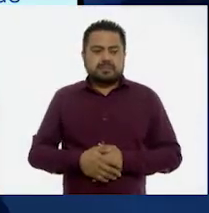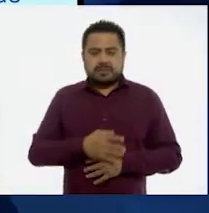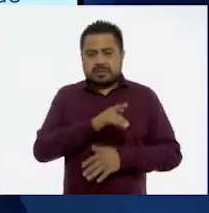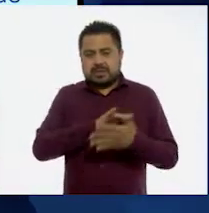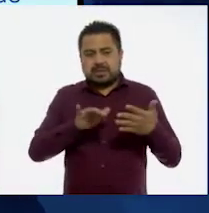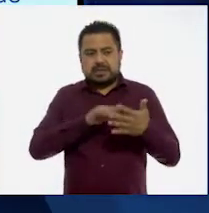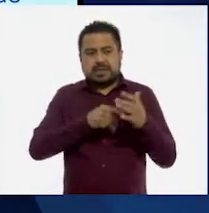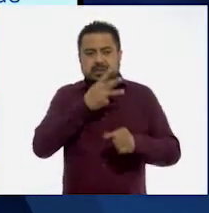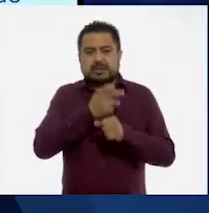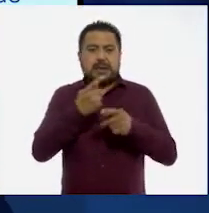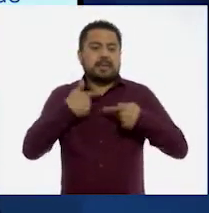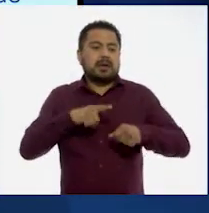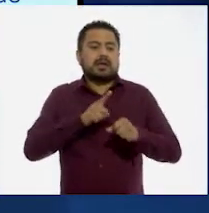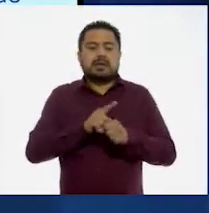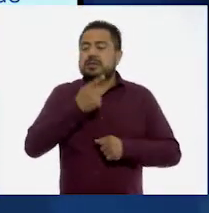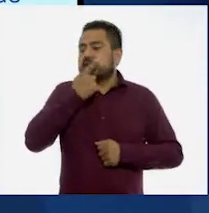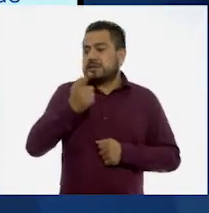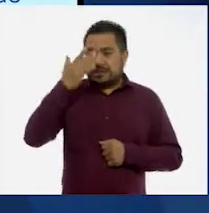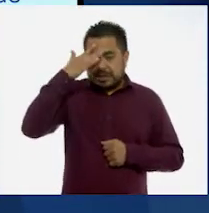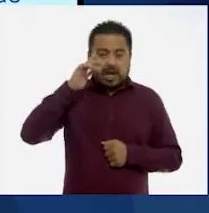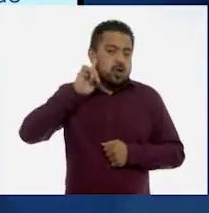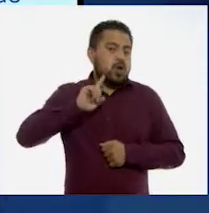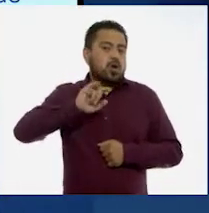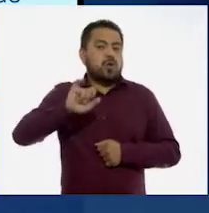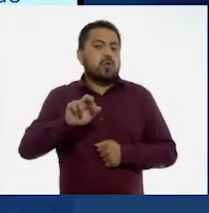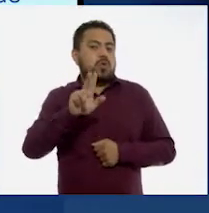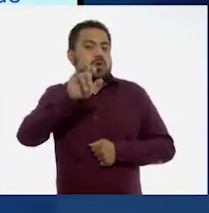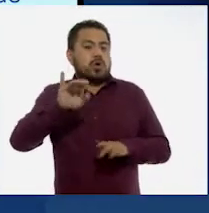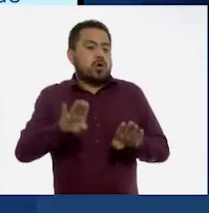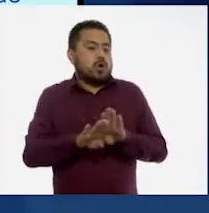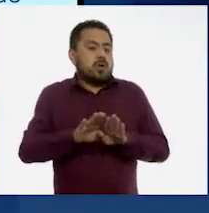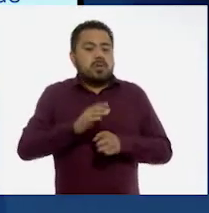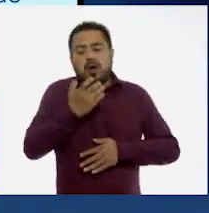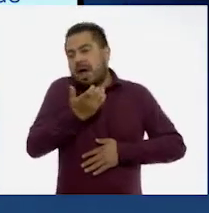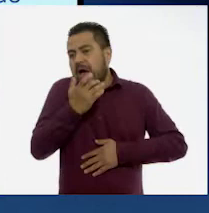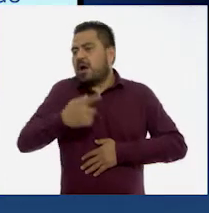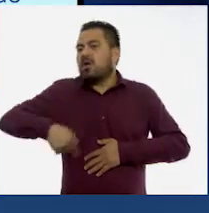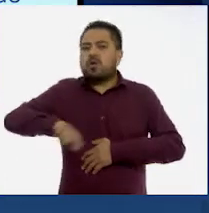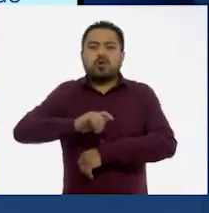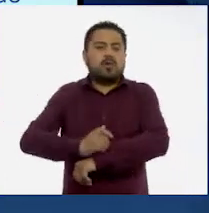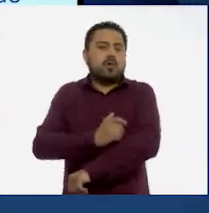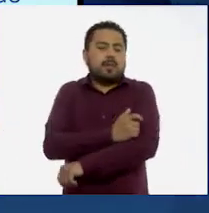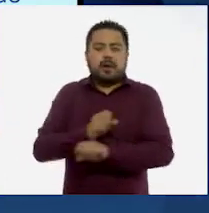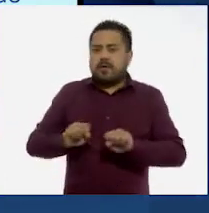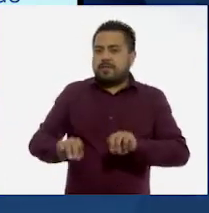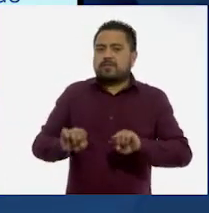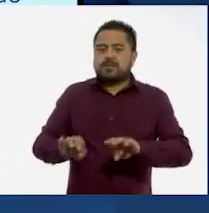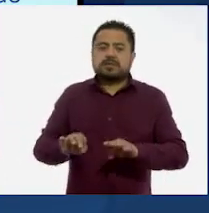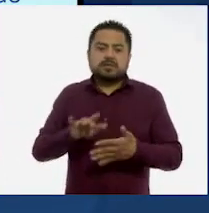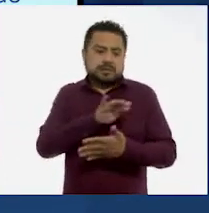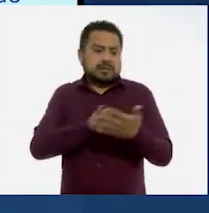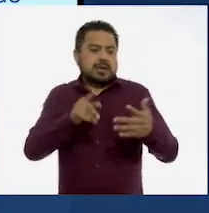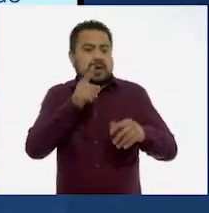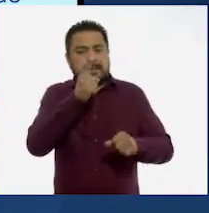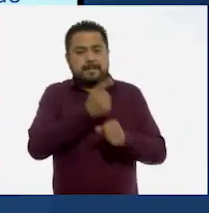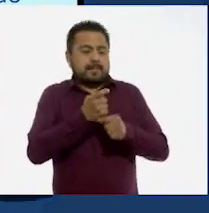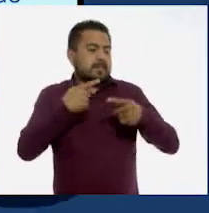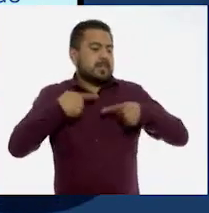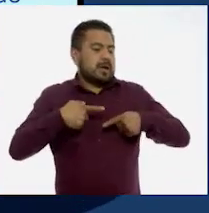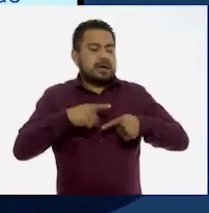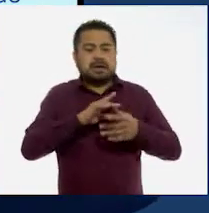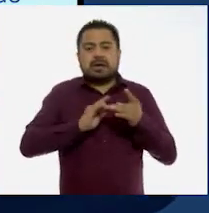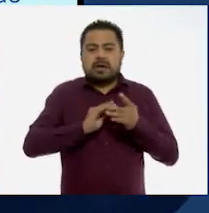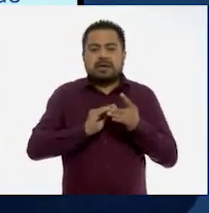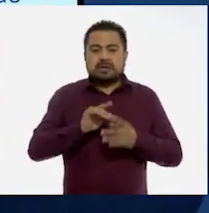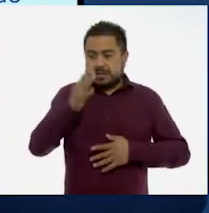tercera persona, dice la señorita Julia, cómo la llaman sus compañeros de oficina. Y el texto en primera persona